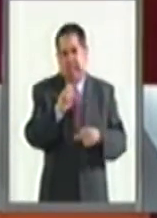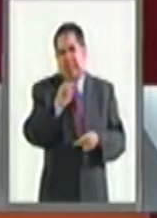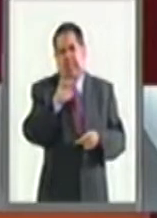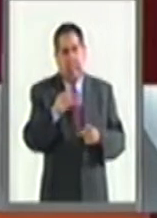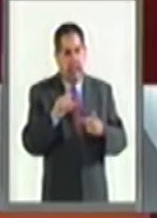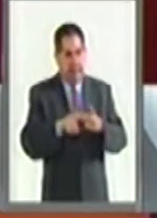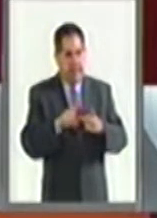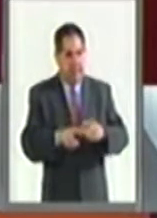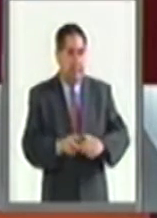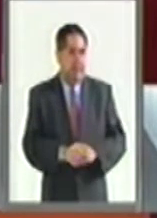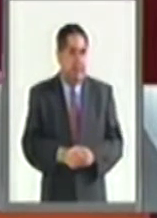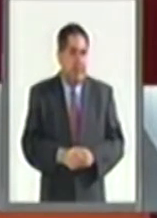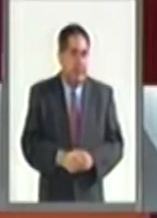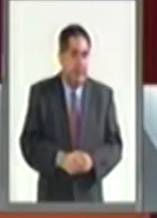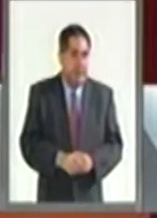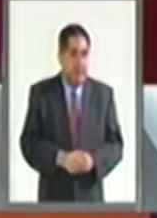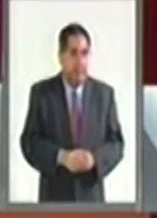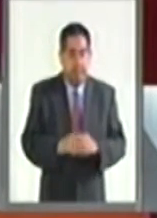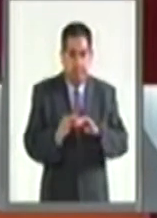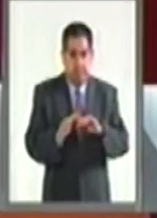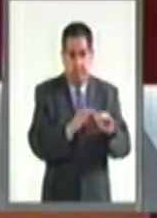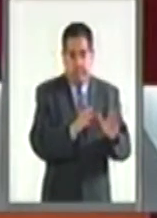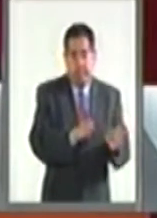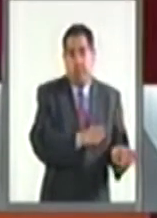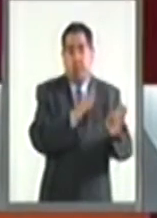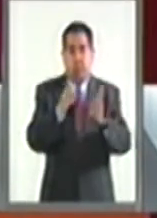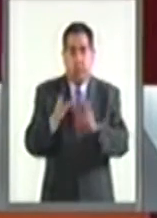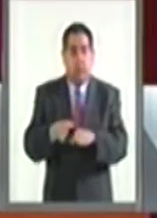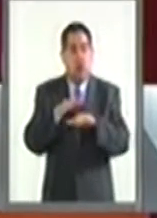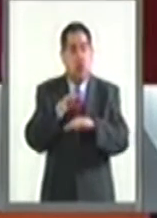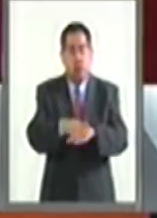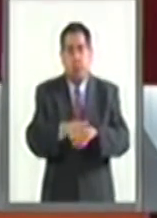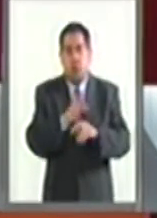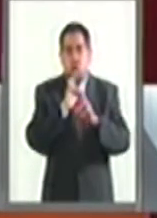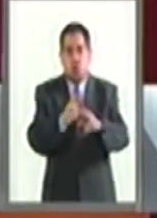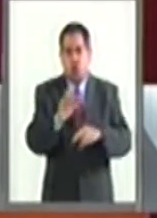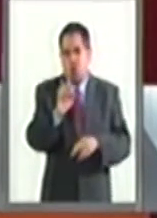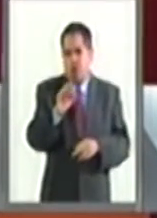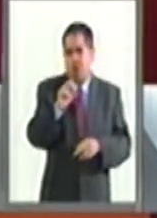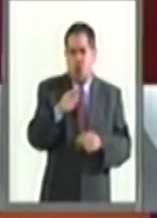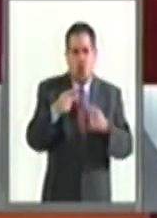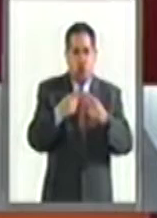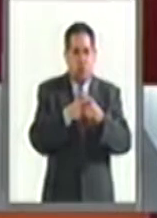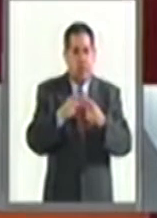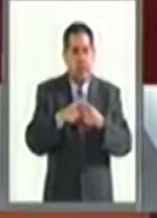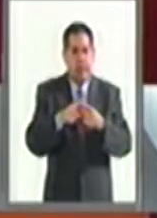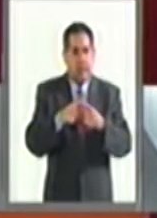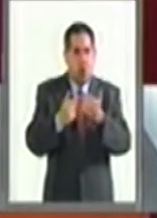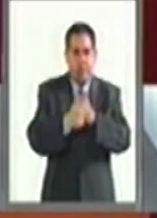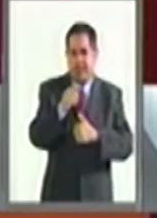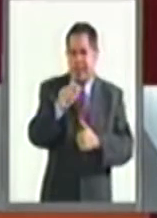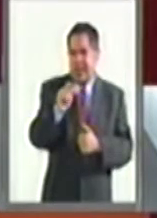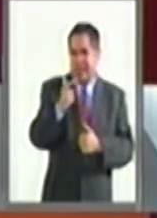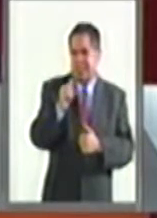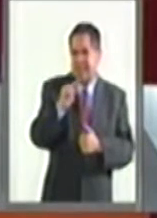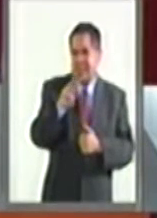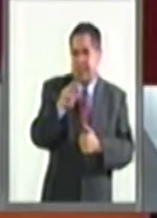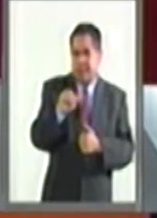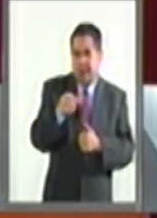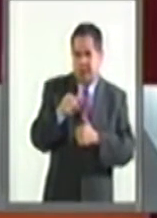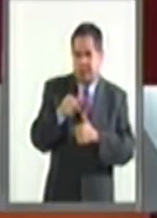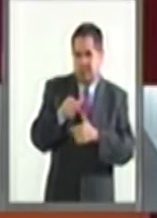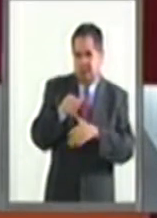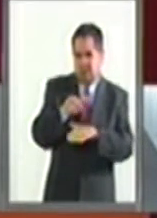ética. Con respecto al dictamen de la solución de fondo de conflicto y competencia legislativa